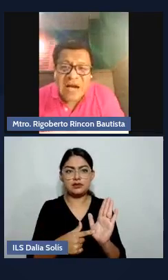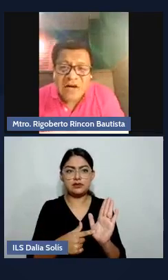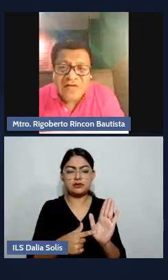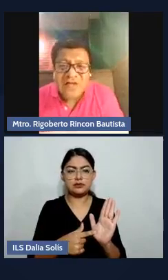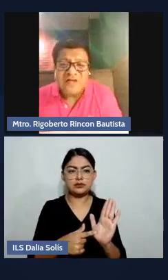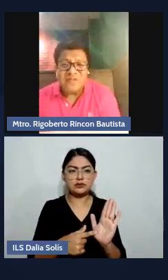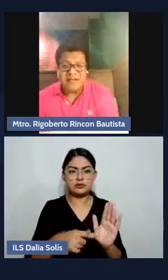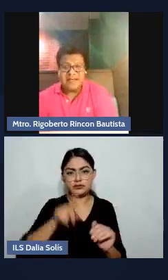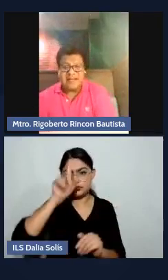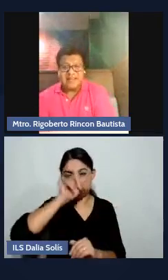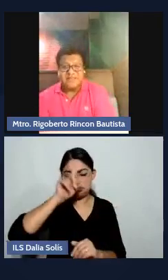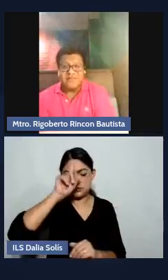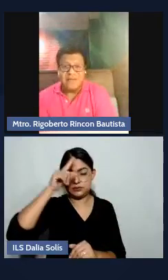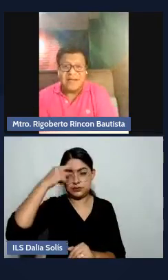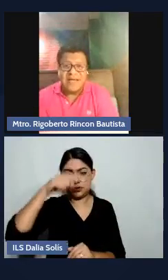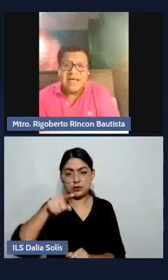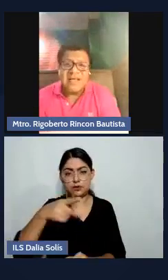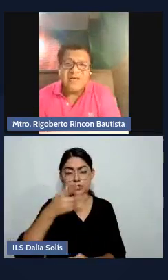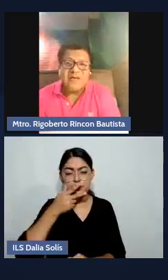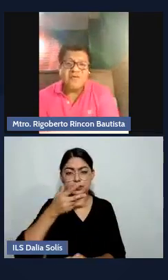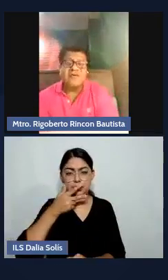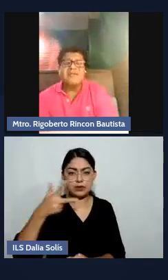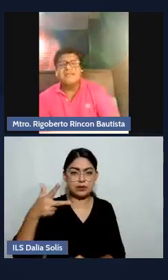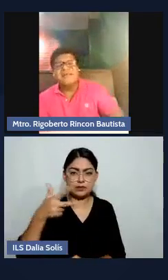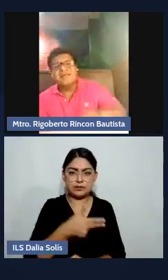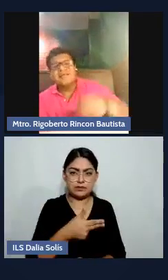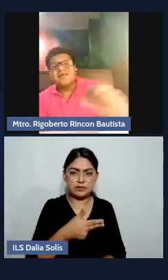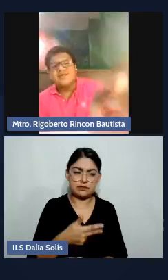para dejar de fumar. De acuerdo con